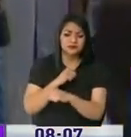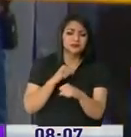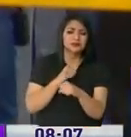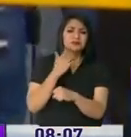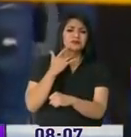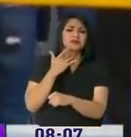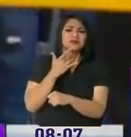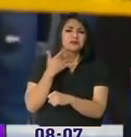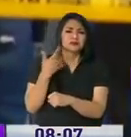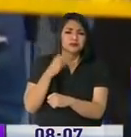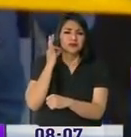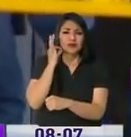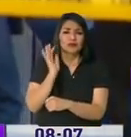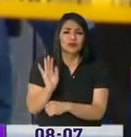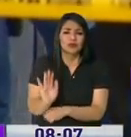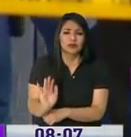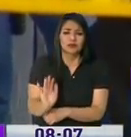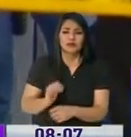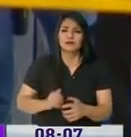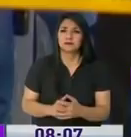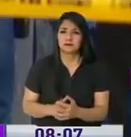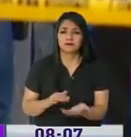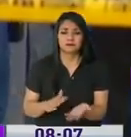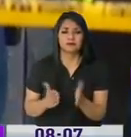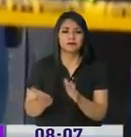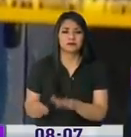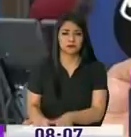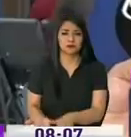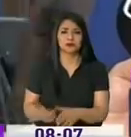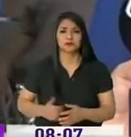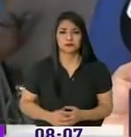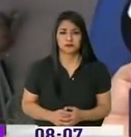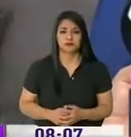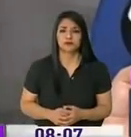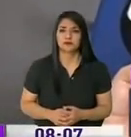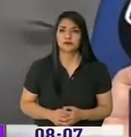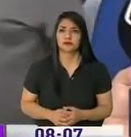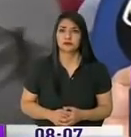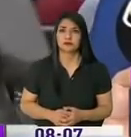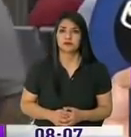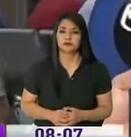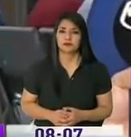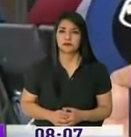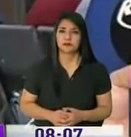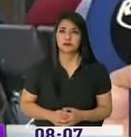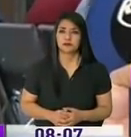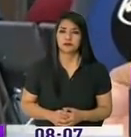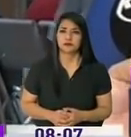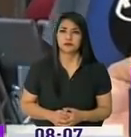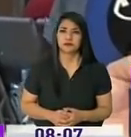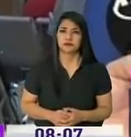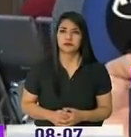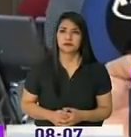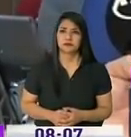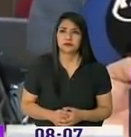se percata que se trataba de un cuerpo de sexo femenino el cual había sido